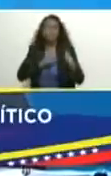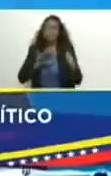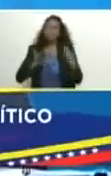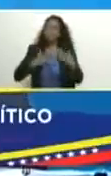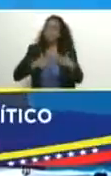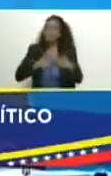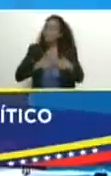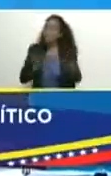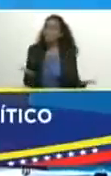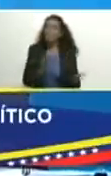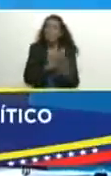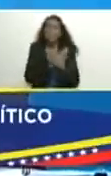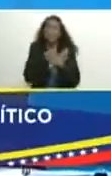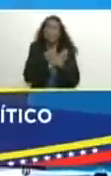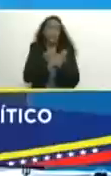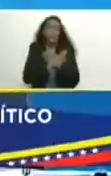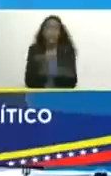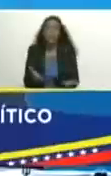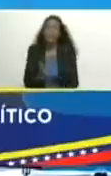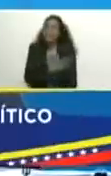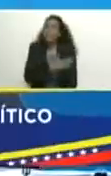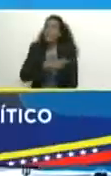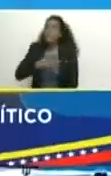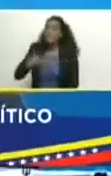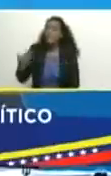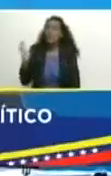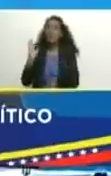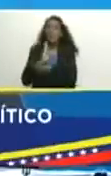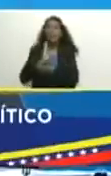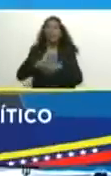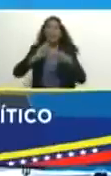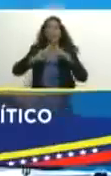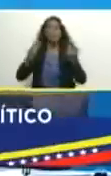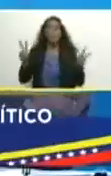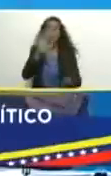mucho amor, ¿no? Con mucho deseo de preservar la paz en nuestro país.